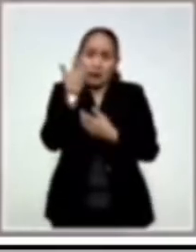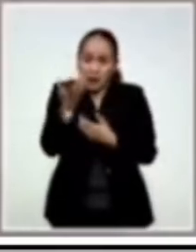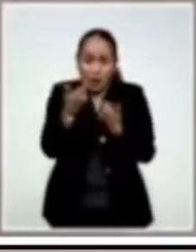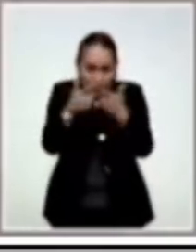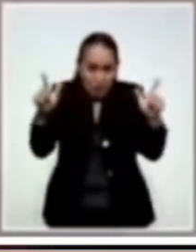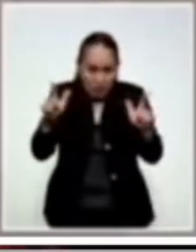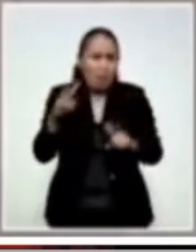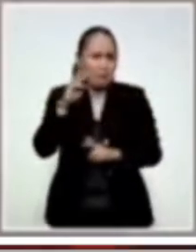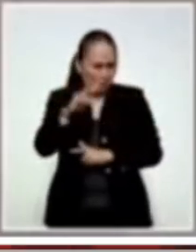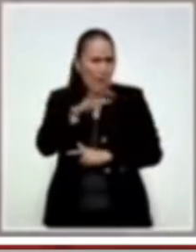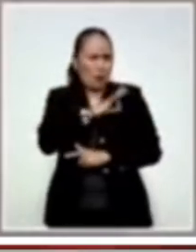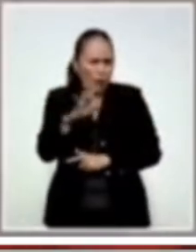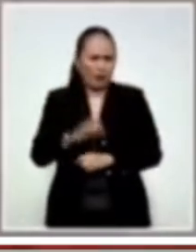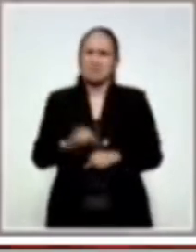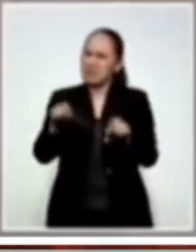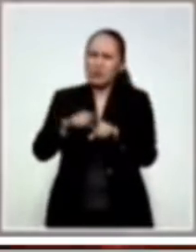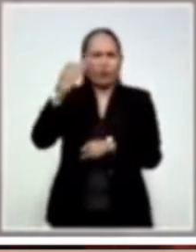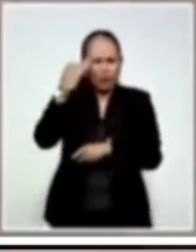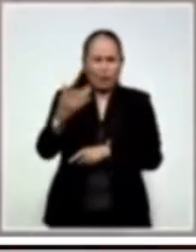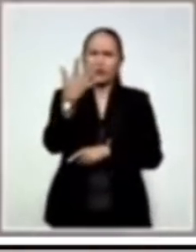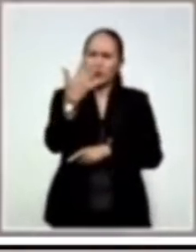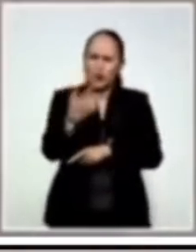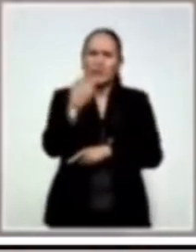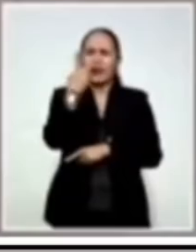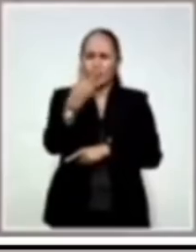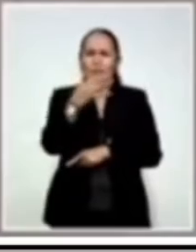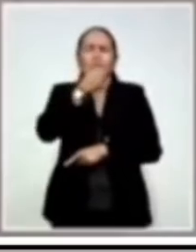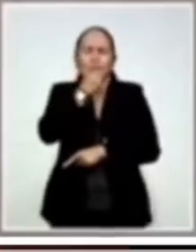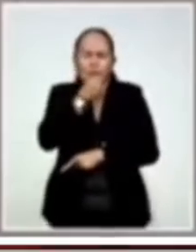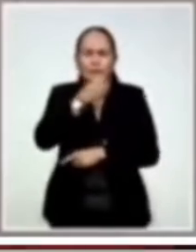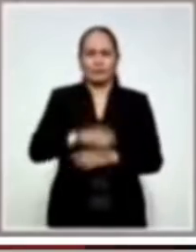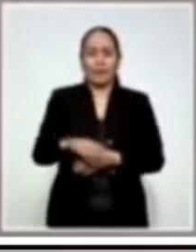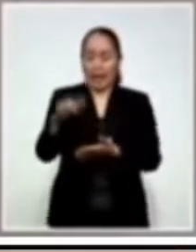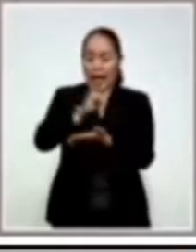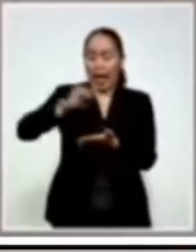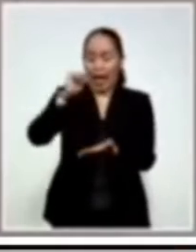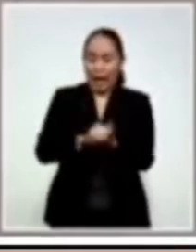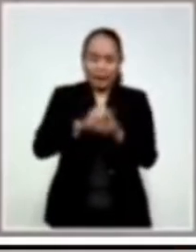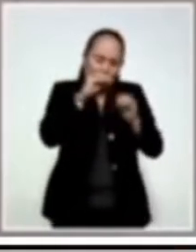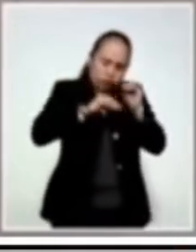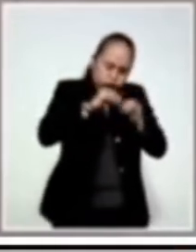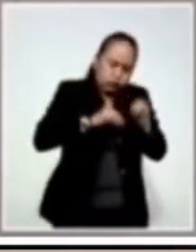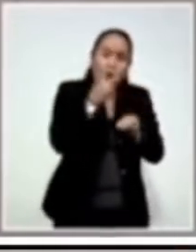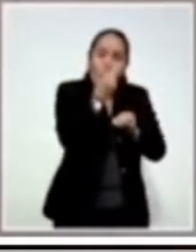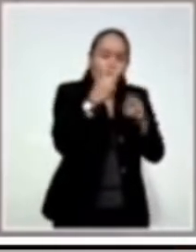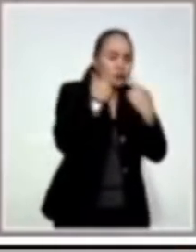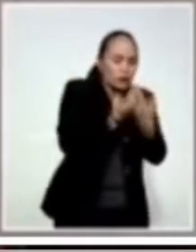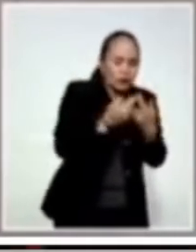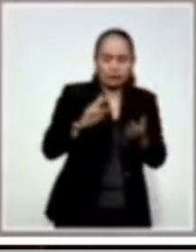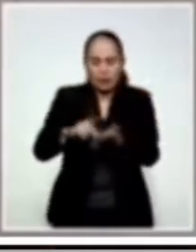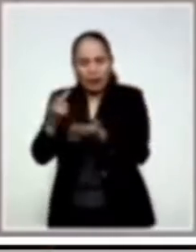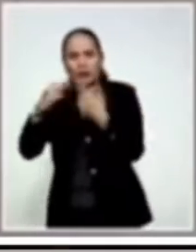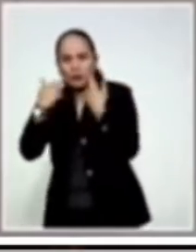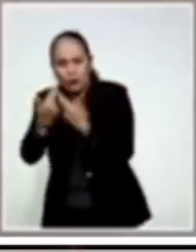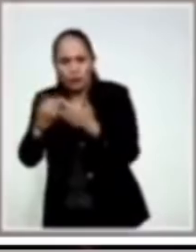de los 52 segundos también. El acta se construyó en 2 sesiones y se votó en lo económico